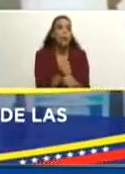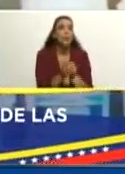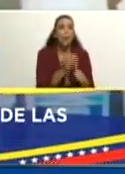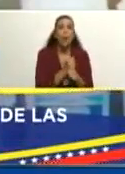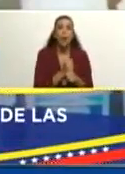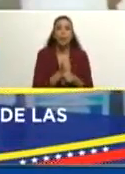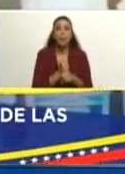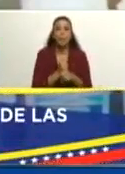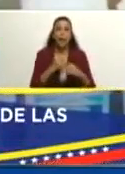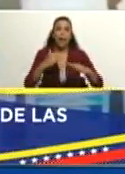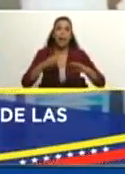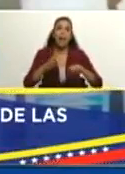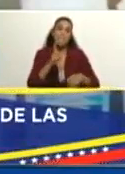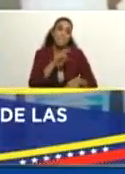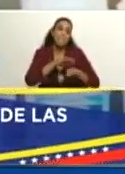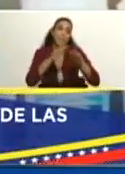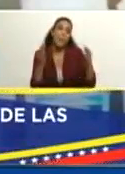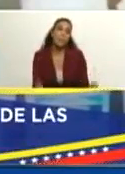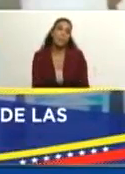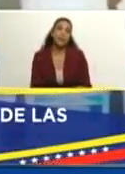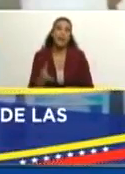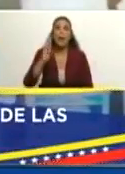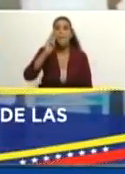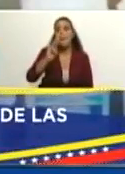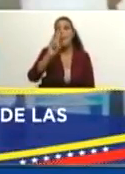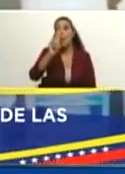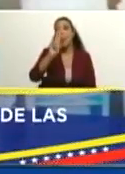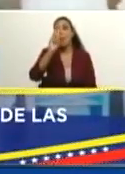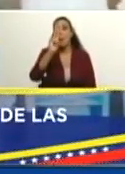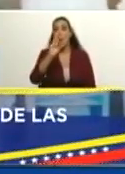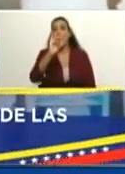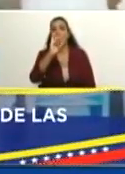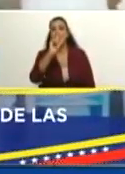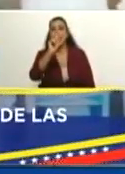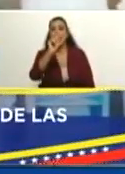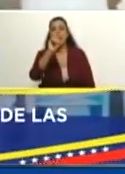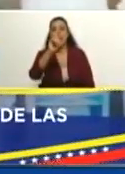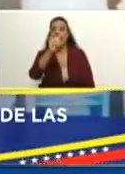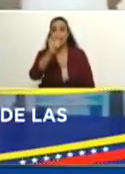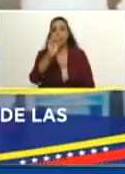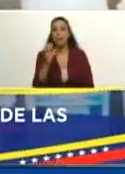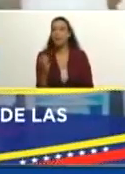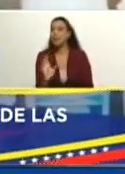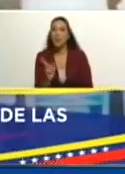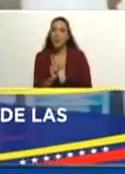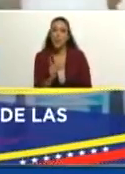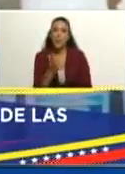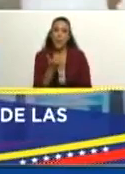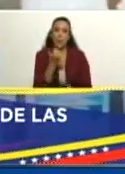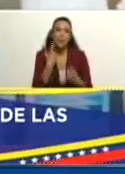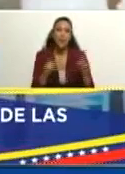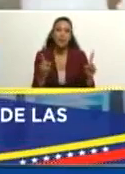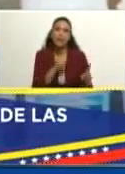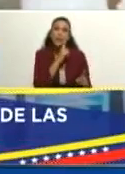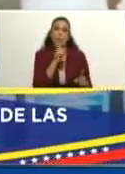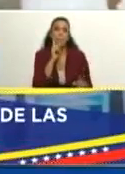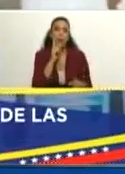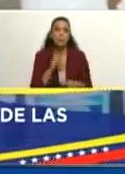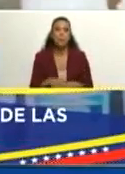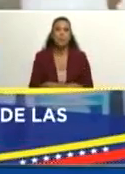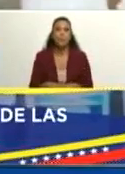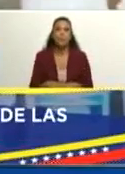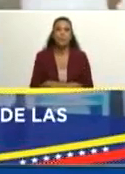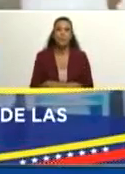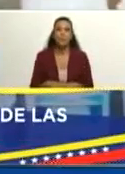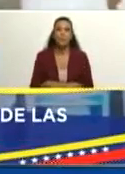¿vale? En mi época llamaban pupitre. ¿Ya ustedes no le dicen así, muchachos? ¿Cómo le dicen ustedes?